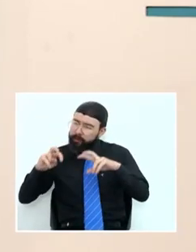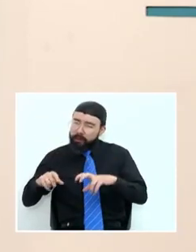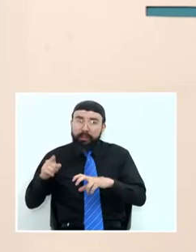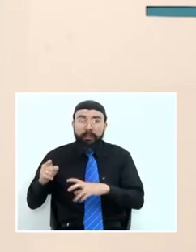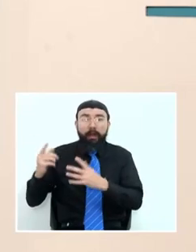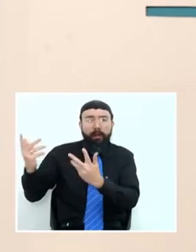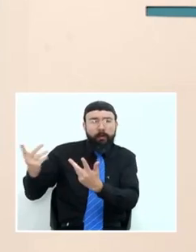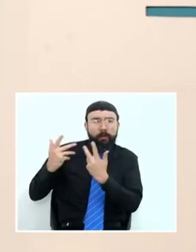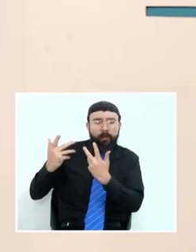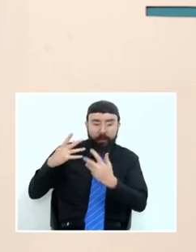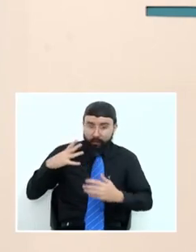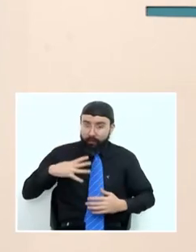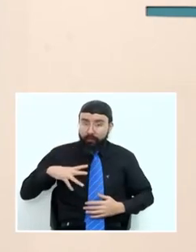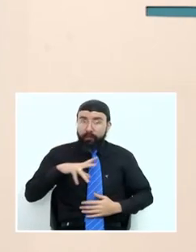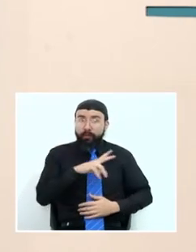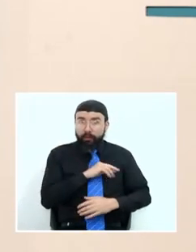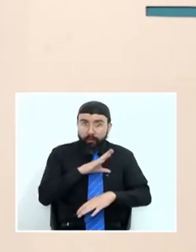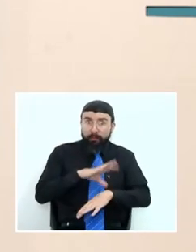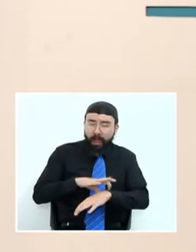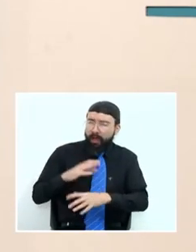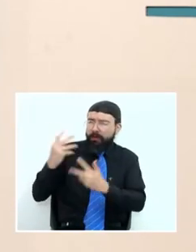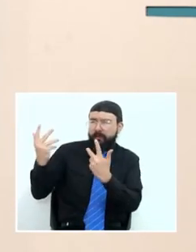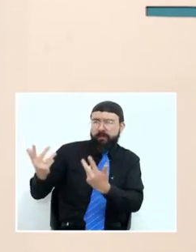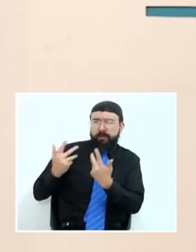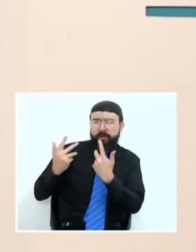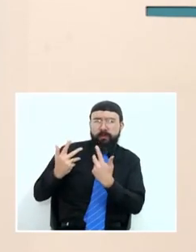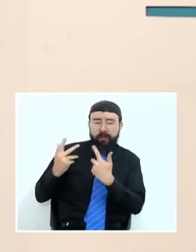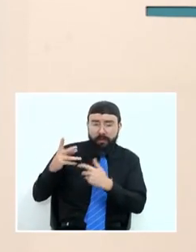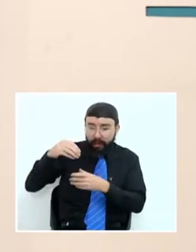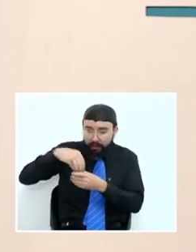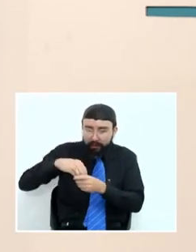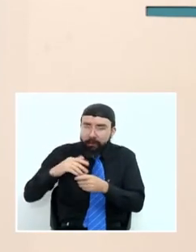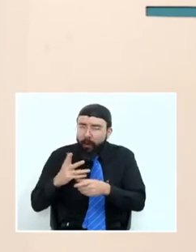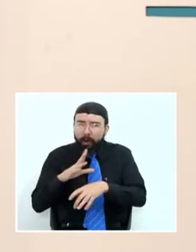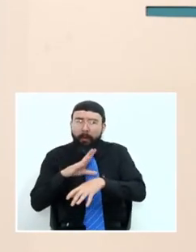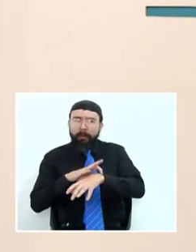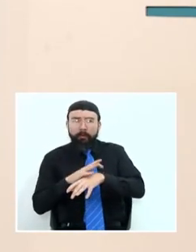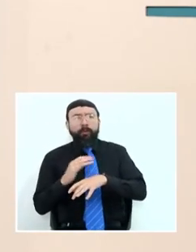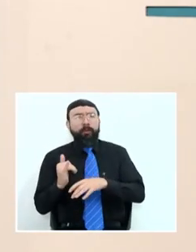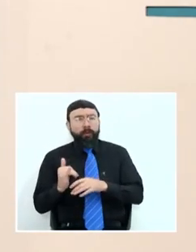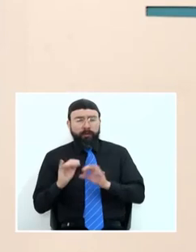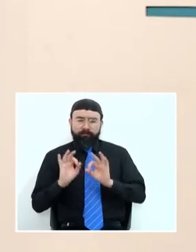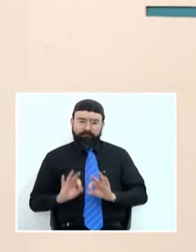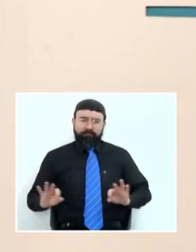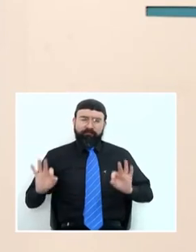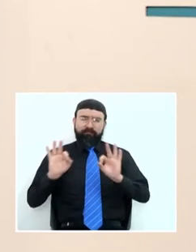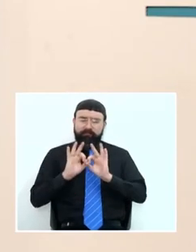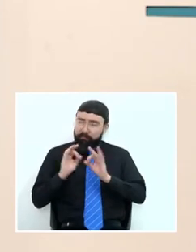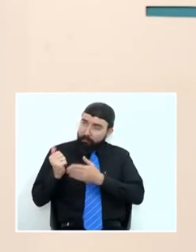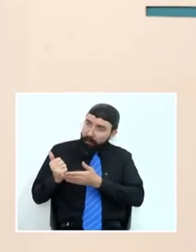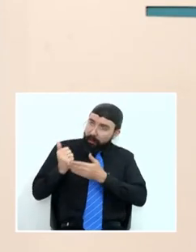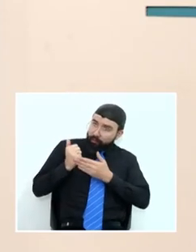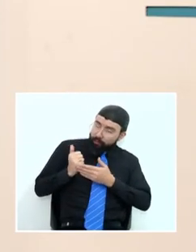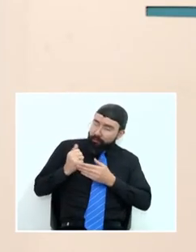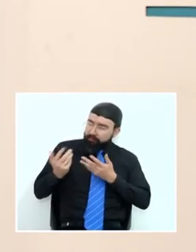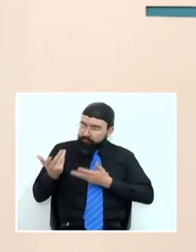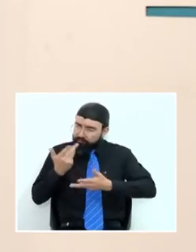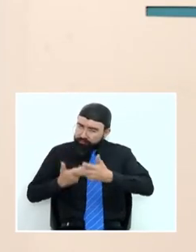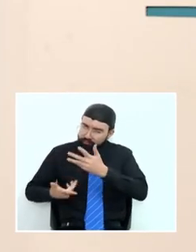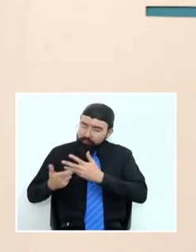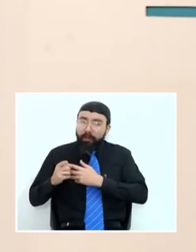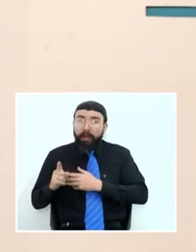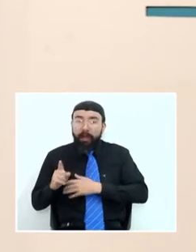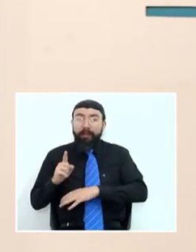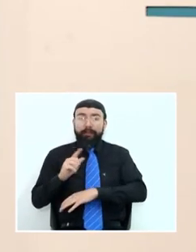enseñarnos a tantos médicos un contexto humano de la medicina y una gran ayuda terapéutica como la terapia neural.